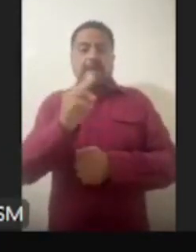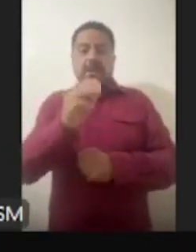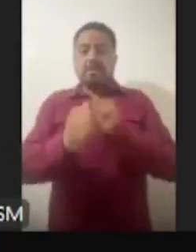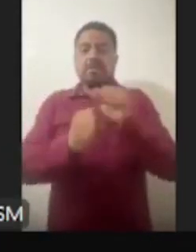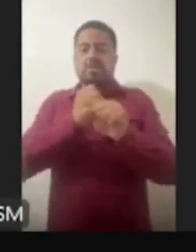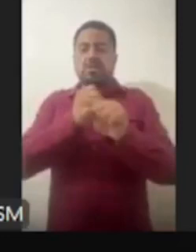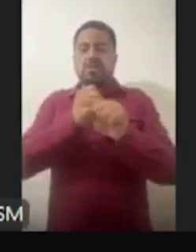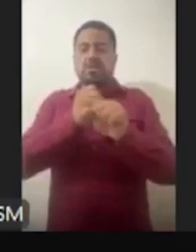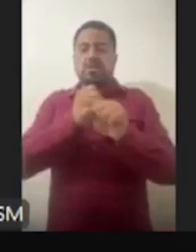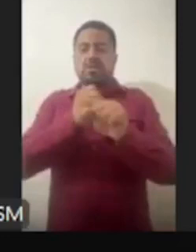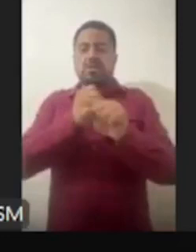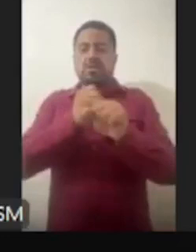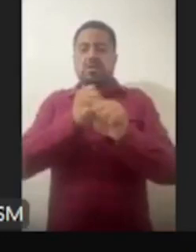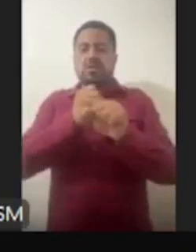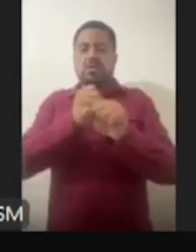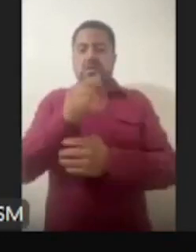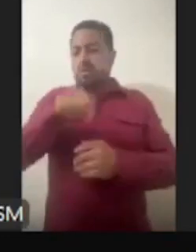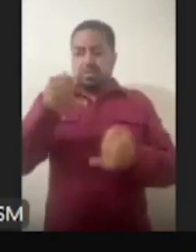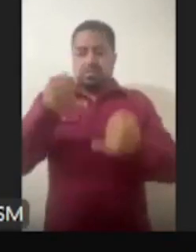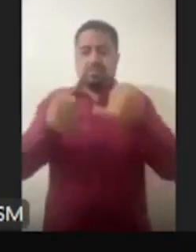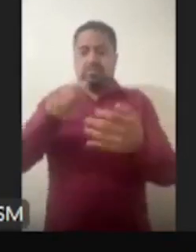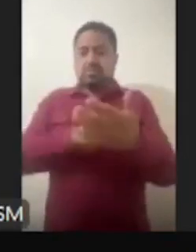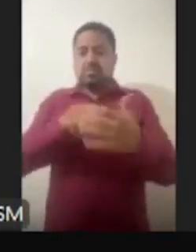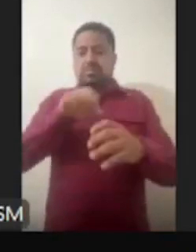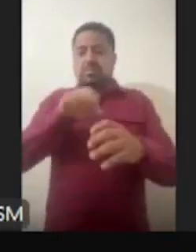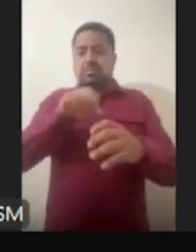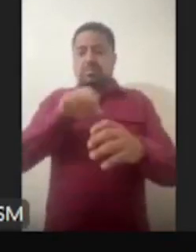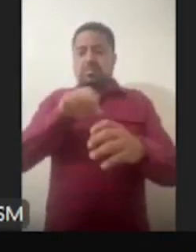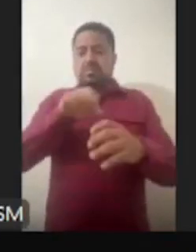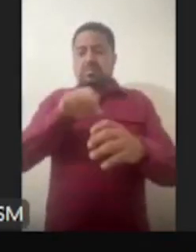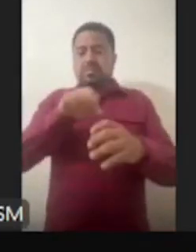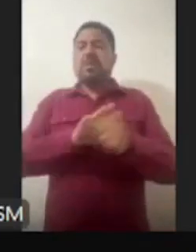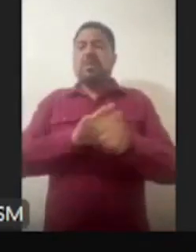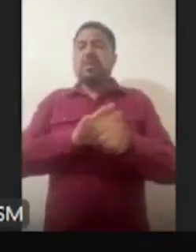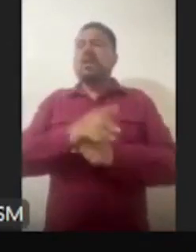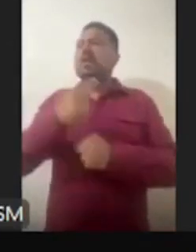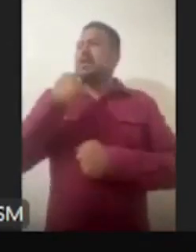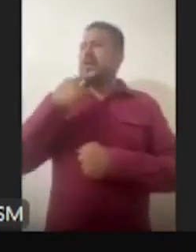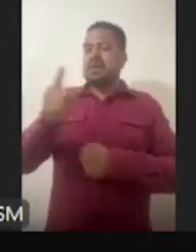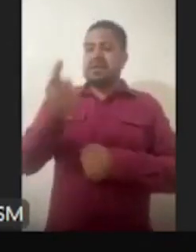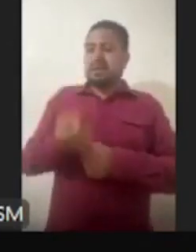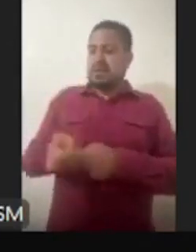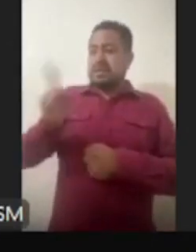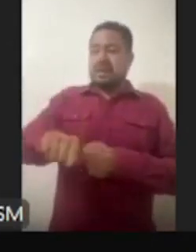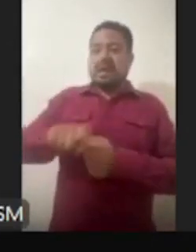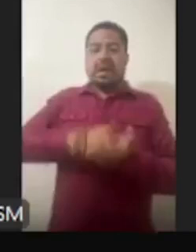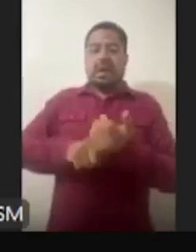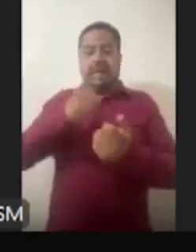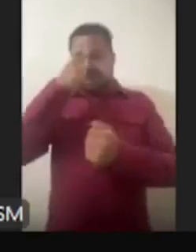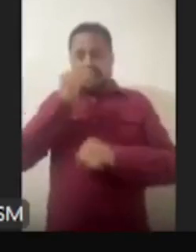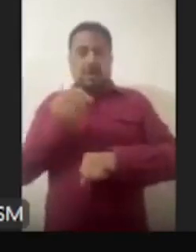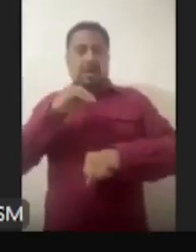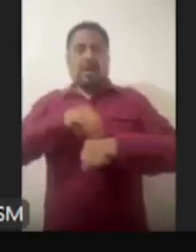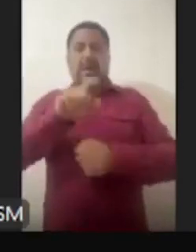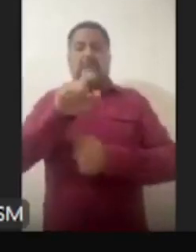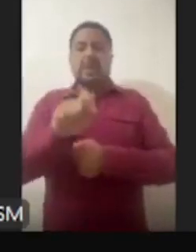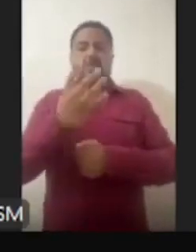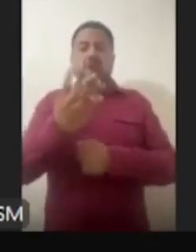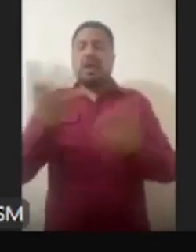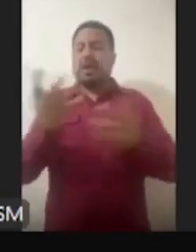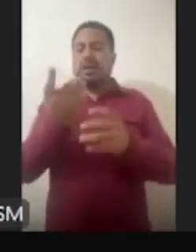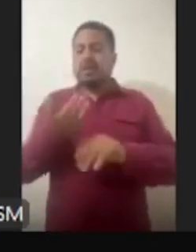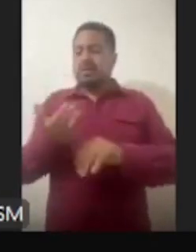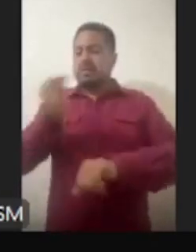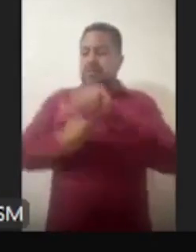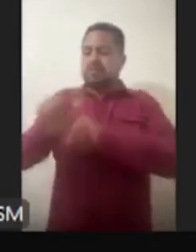Tribunal Electoral revocó parcialmente el acto impugnado y le ordenó al Instituto Electoral Local para que en el plazo de 24 horas realizara la sustitución o modificación de